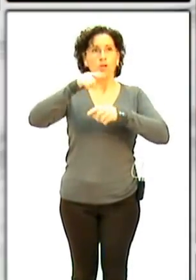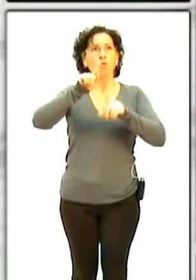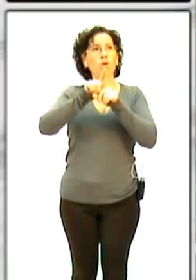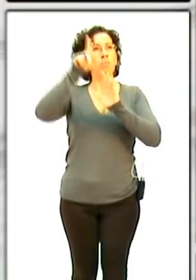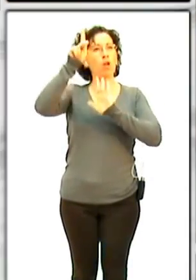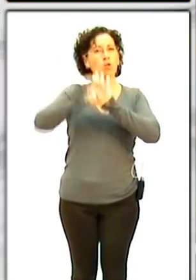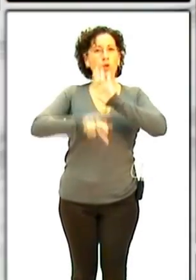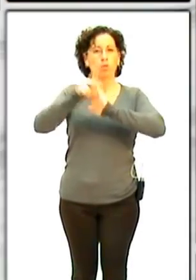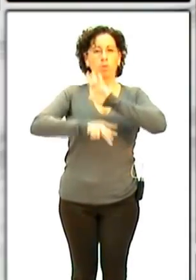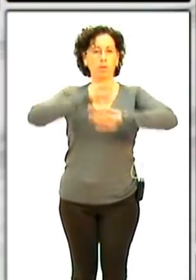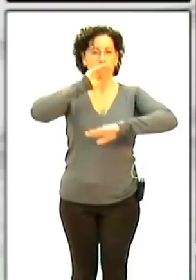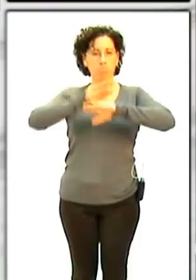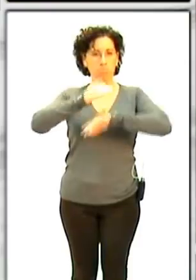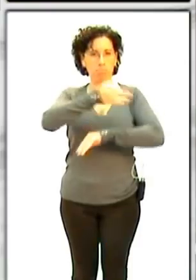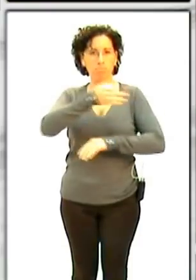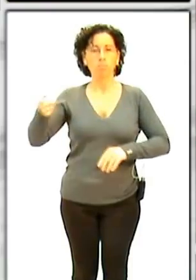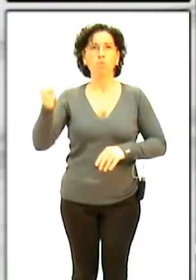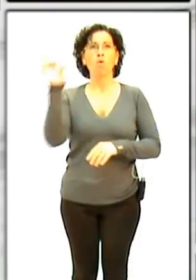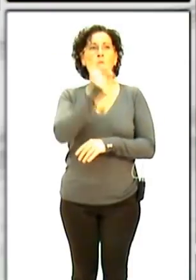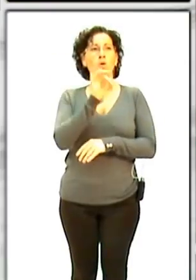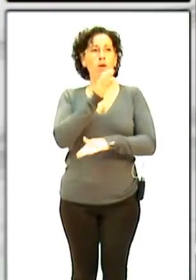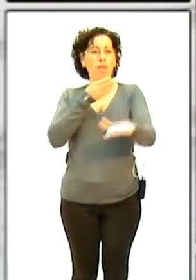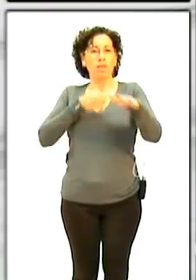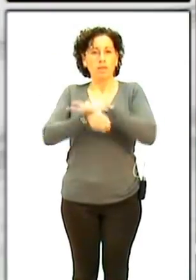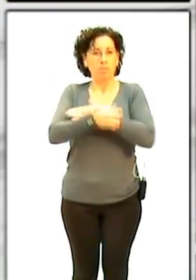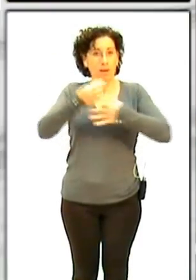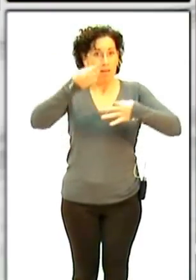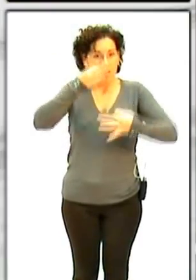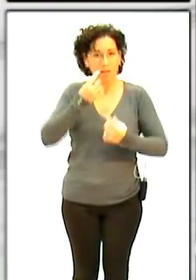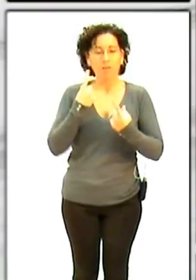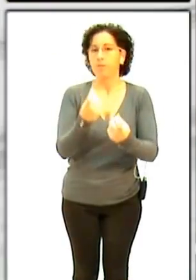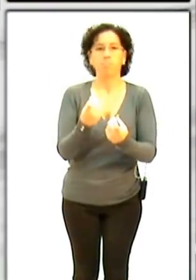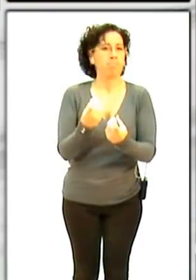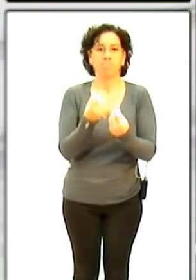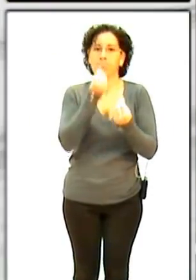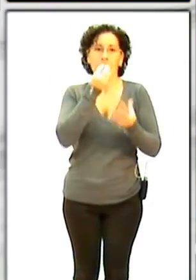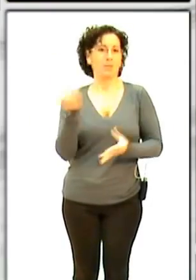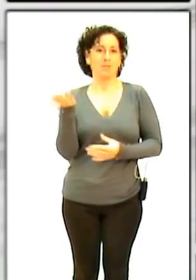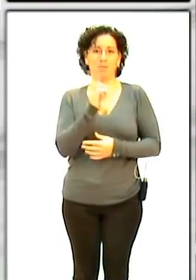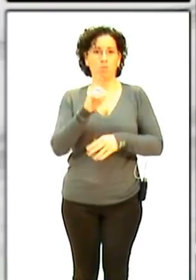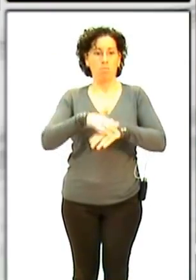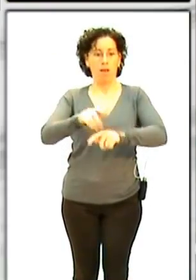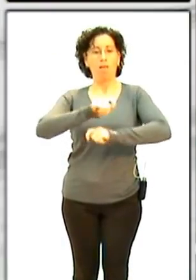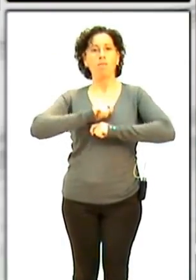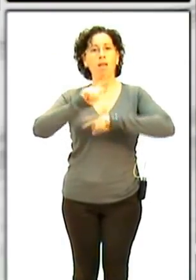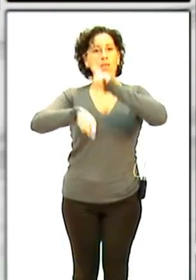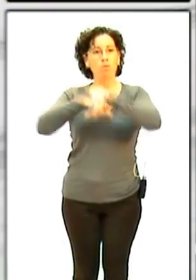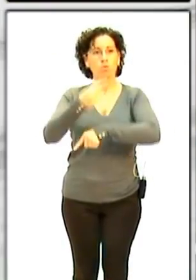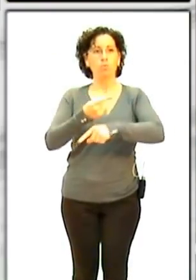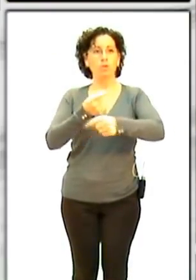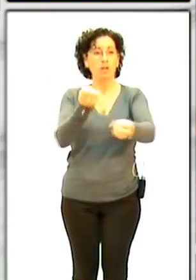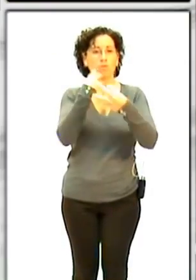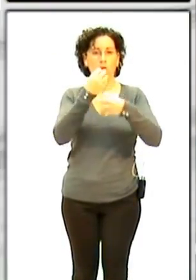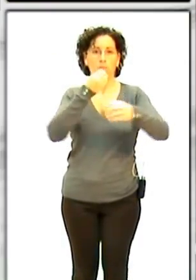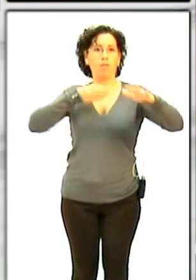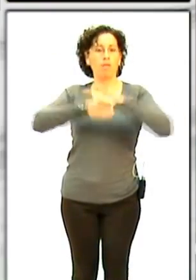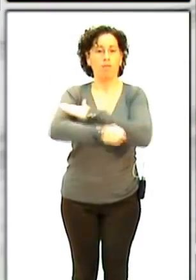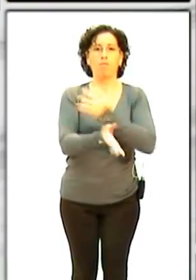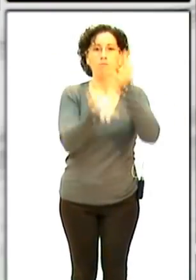normativa o tiene una accesibilidad necesaria para que puedas tener acceso a toda la información